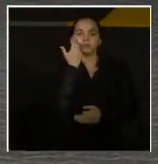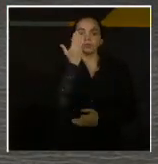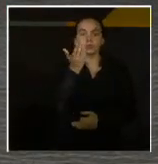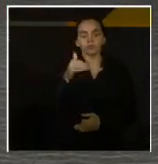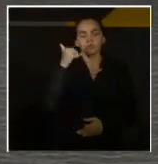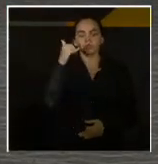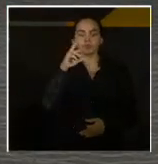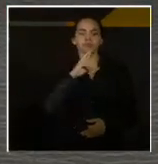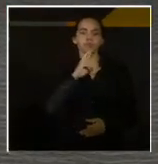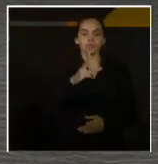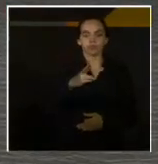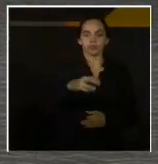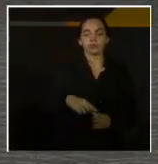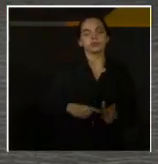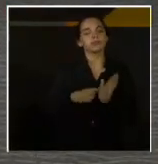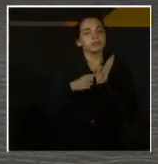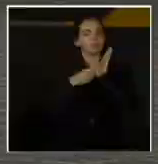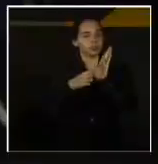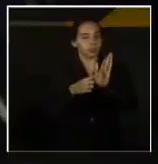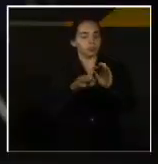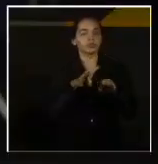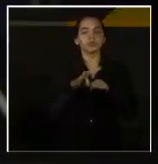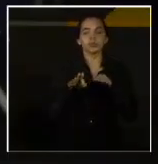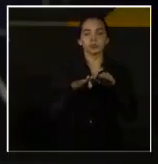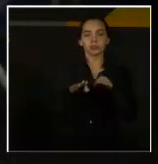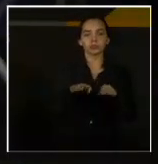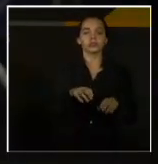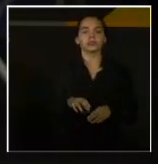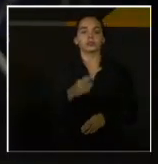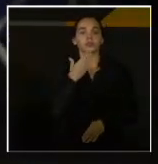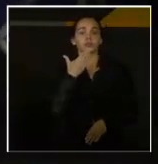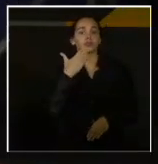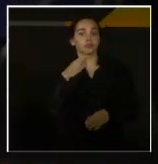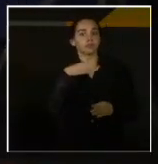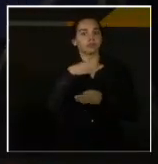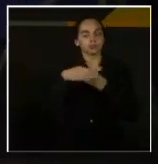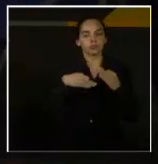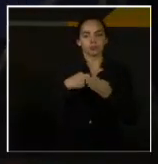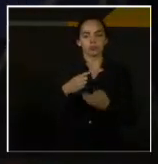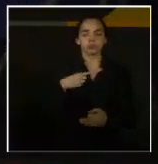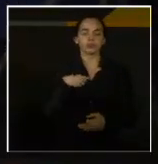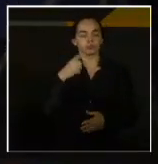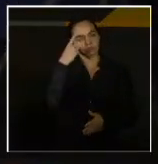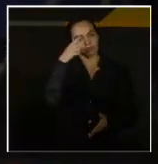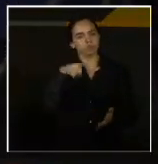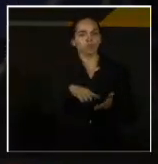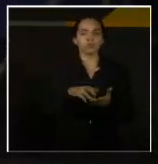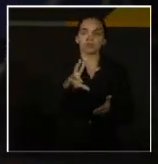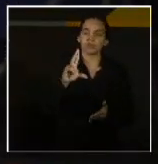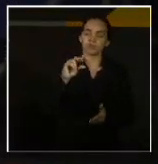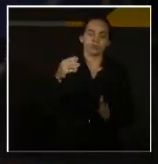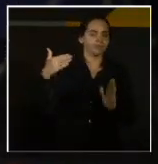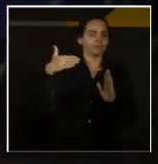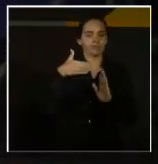vaya mejor. Si presentamos una propuesta que sea benéfica para todos, yo creo que no va a haber ningún